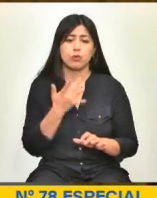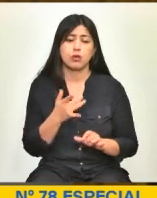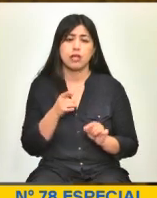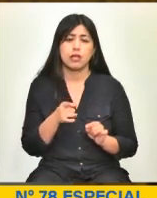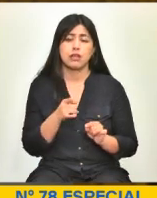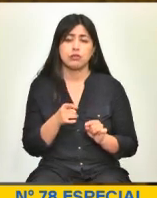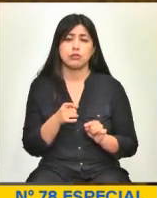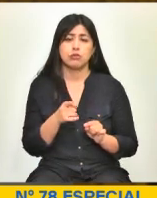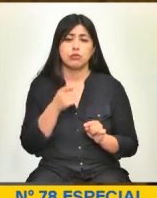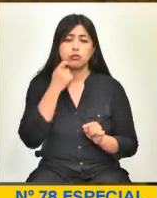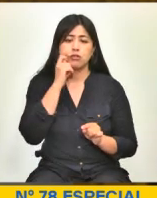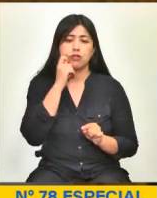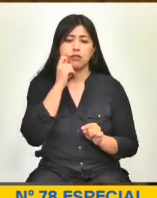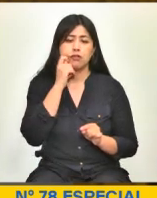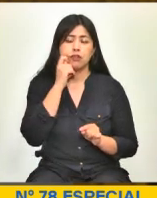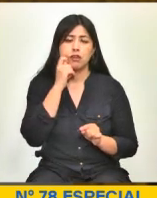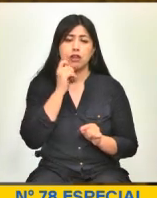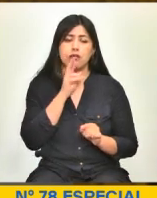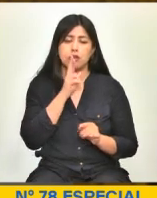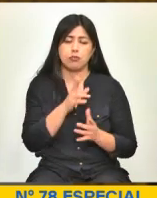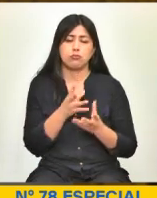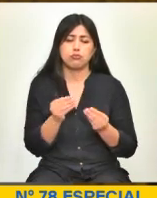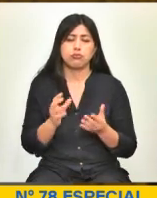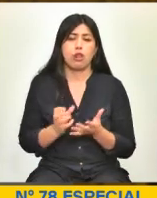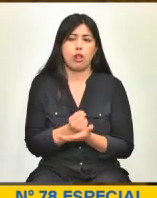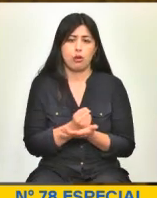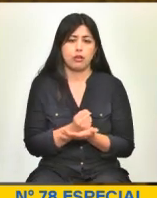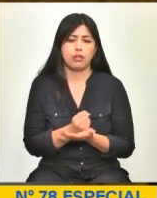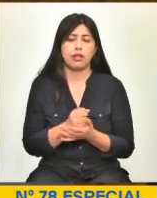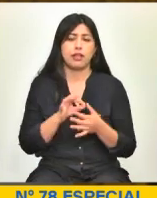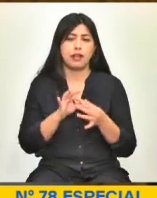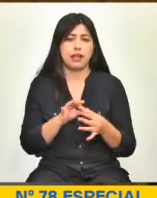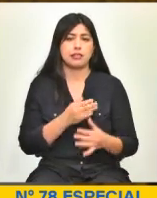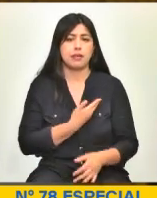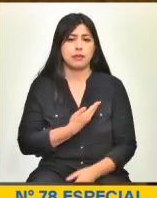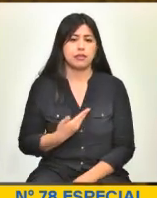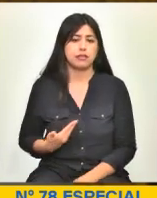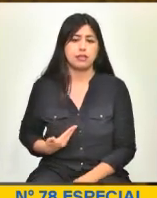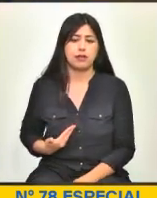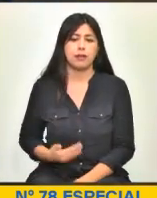al final del día hace que las soluciones lleguen. Gracias, presidente, por la palabra.